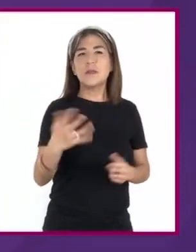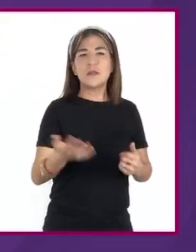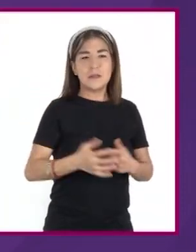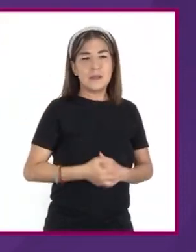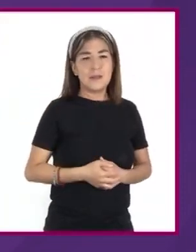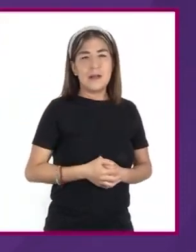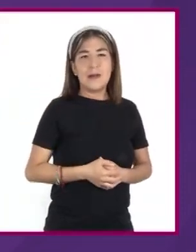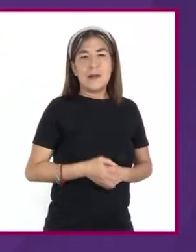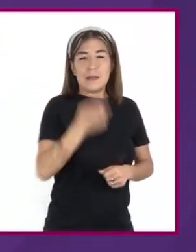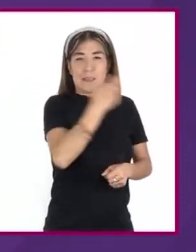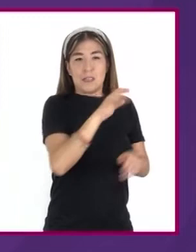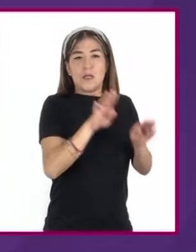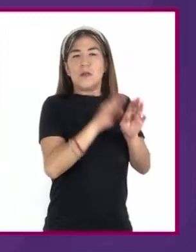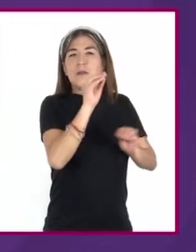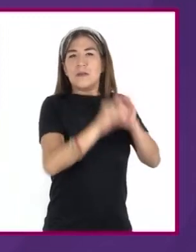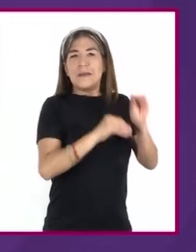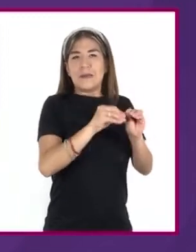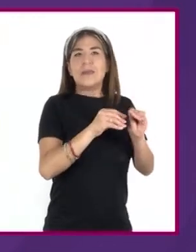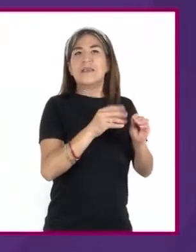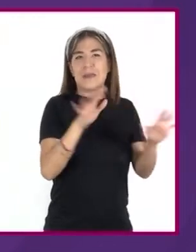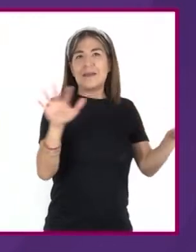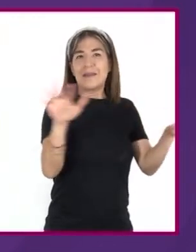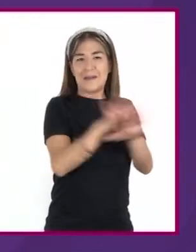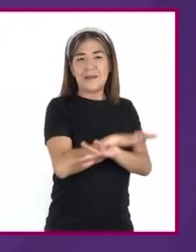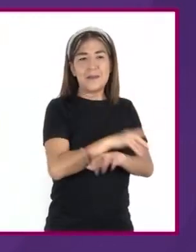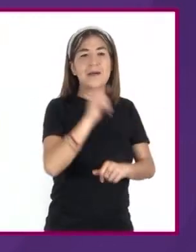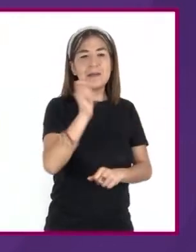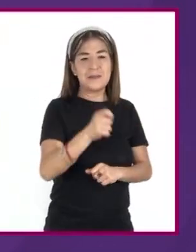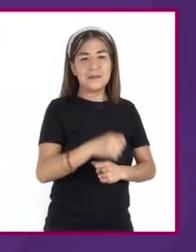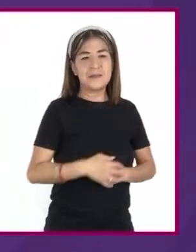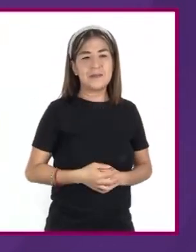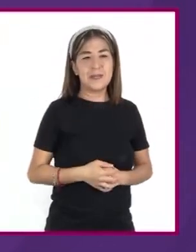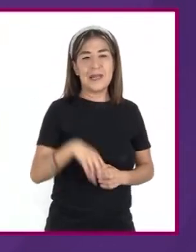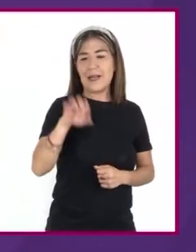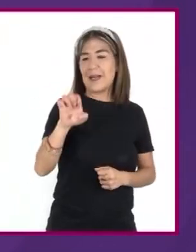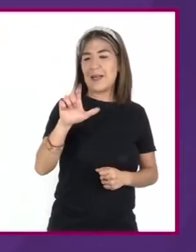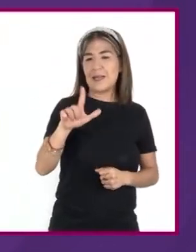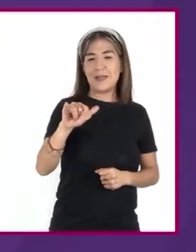El nombre de nuestro elemento, vean, cambia. Ahora es el helio.